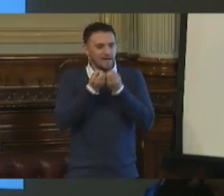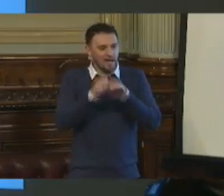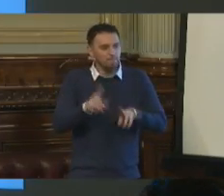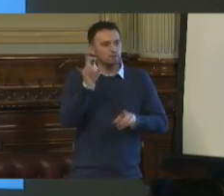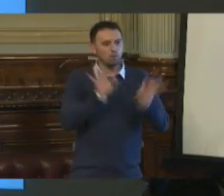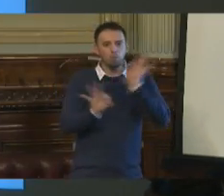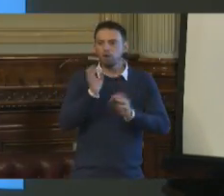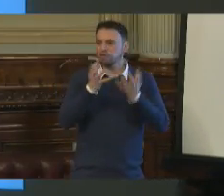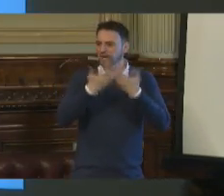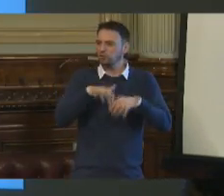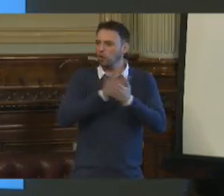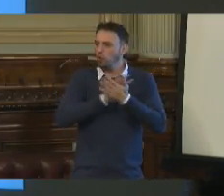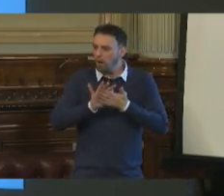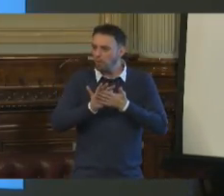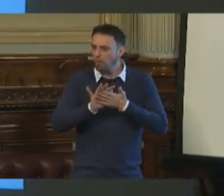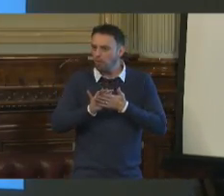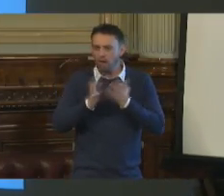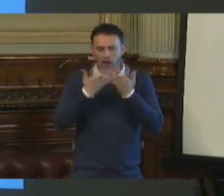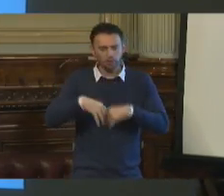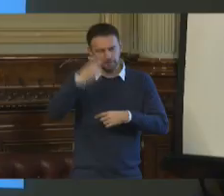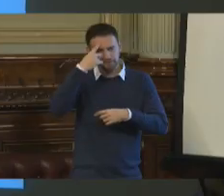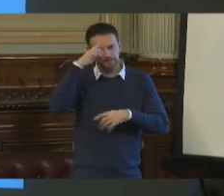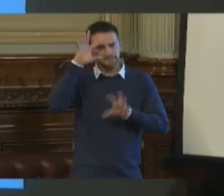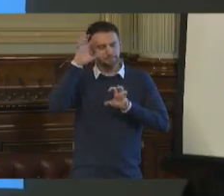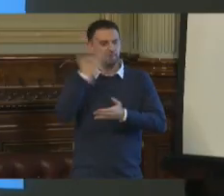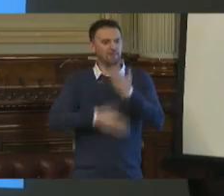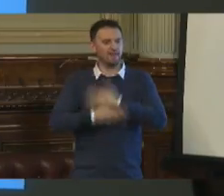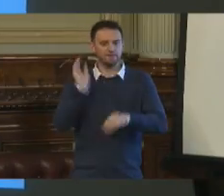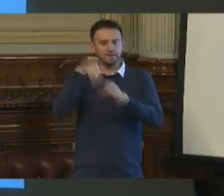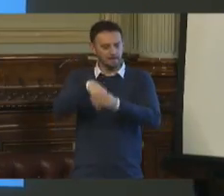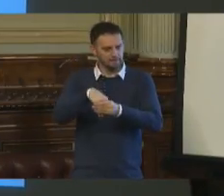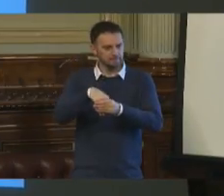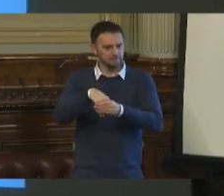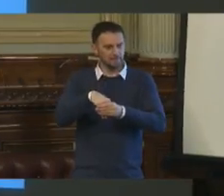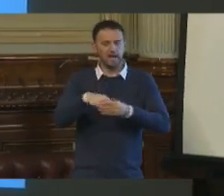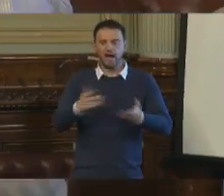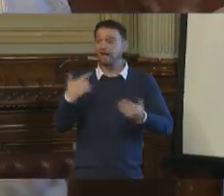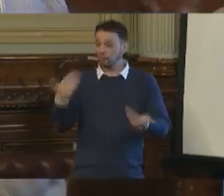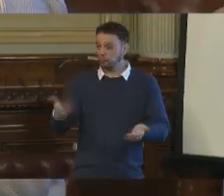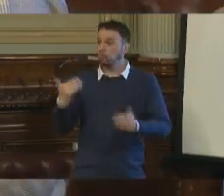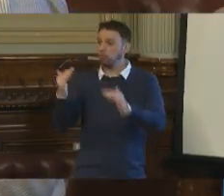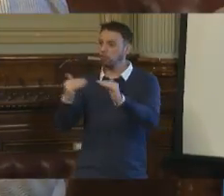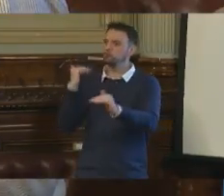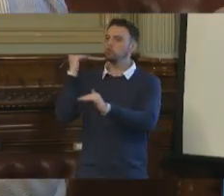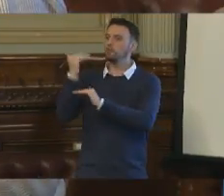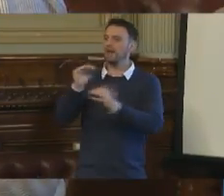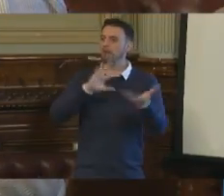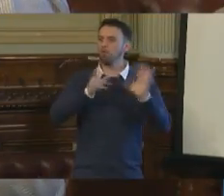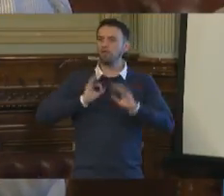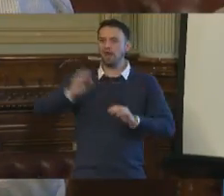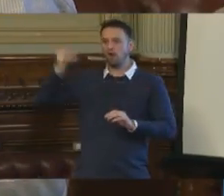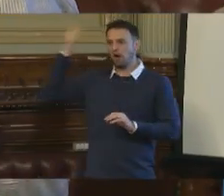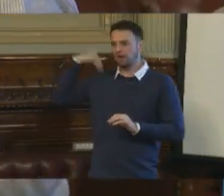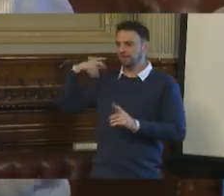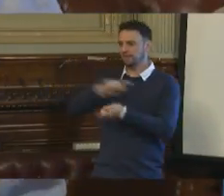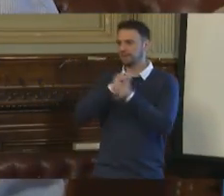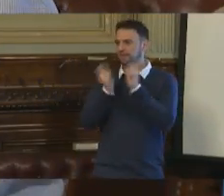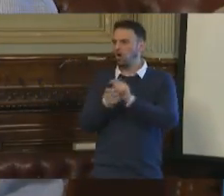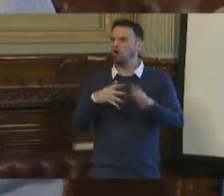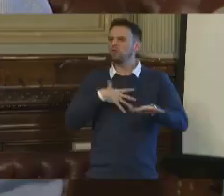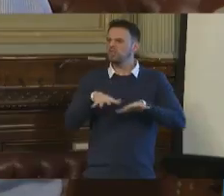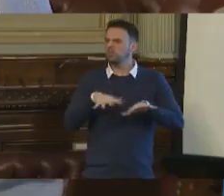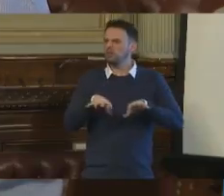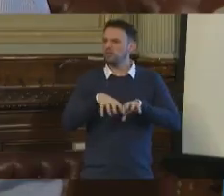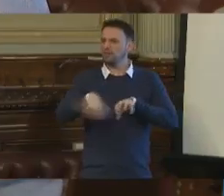objetivo que al que todos tenemos que pretender que es superar de una vez los modelos o las situaciones de